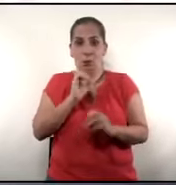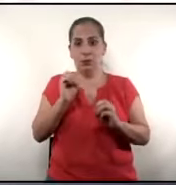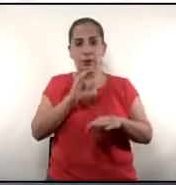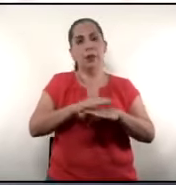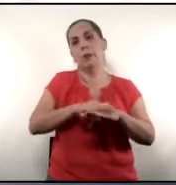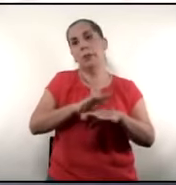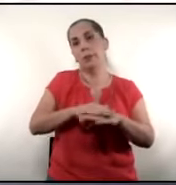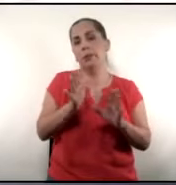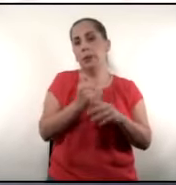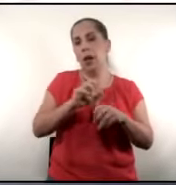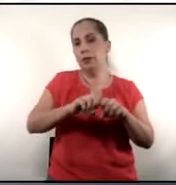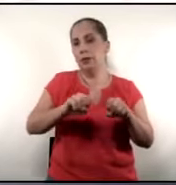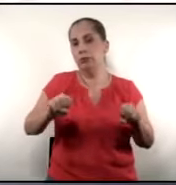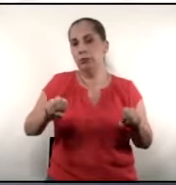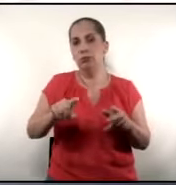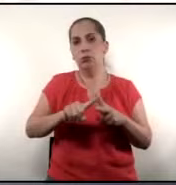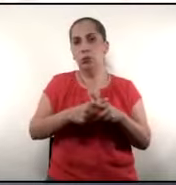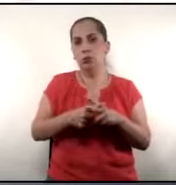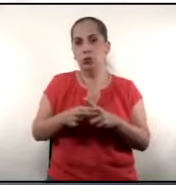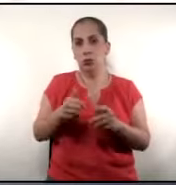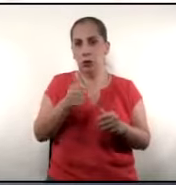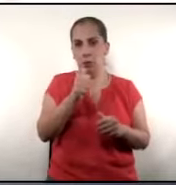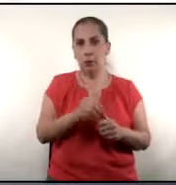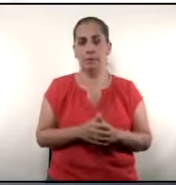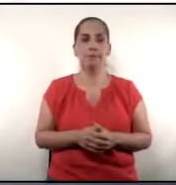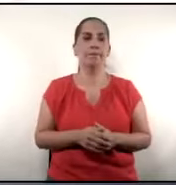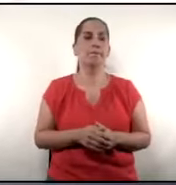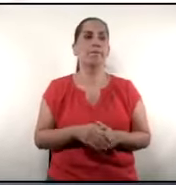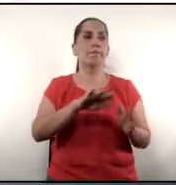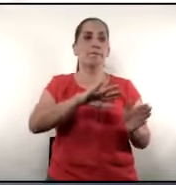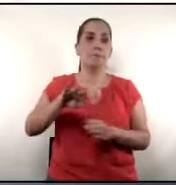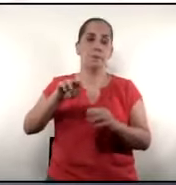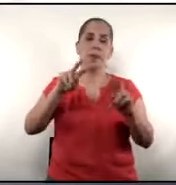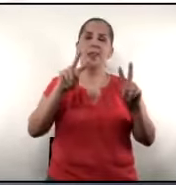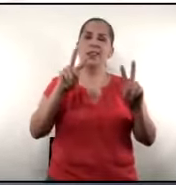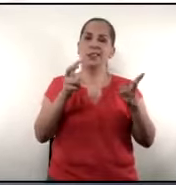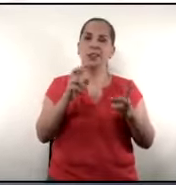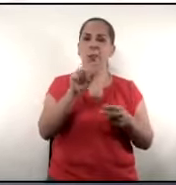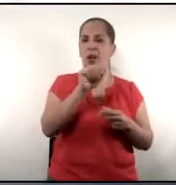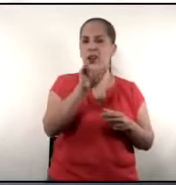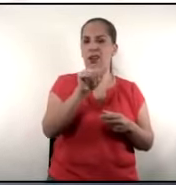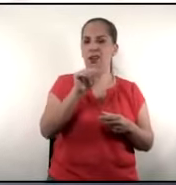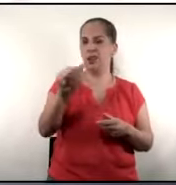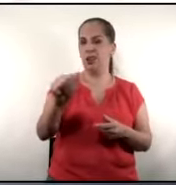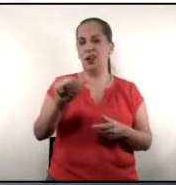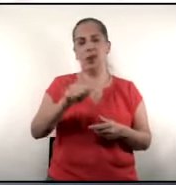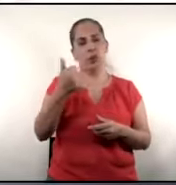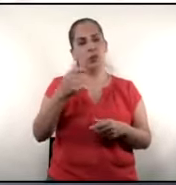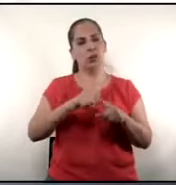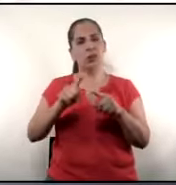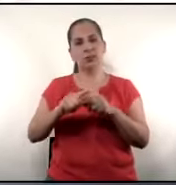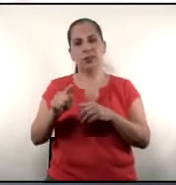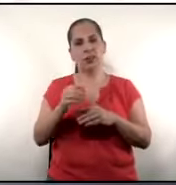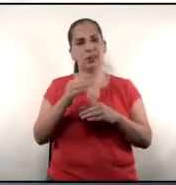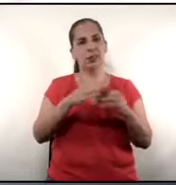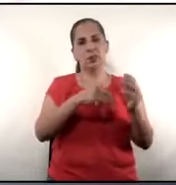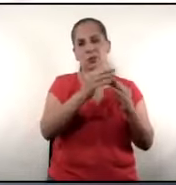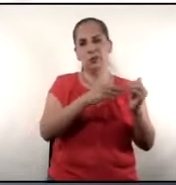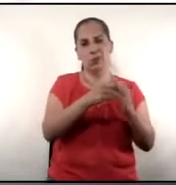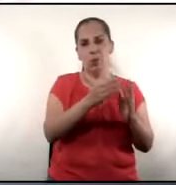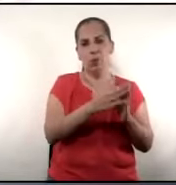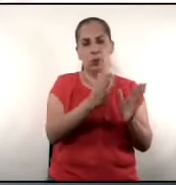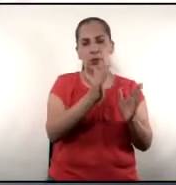eso. En cuanto al tema de, no solo el AIA, obviamente en todas las obras que usted tenga